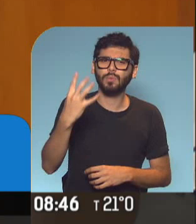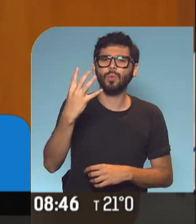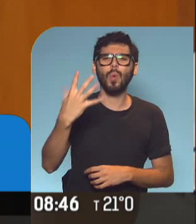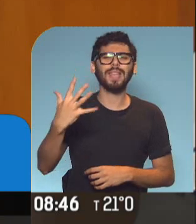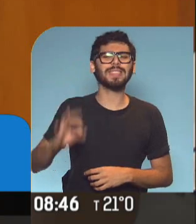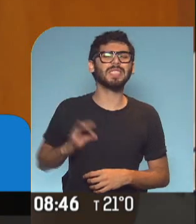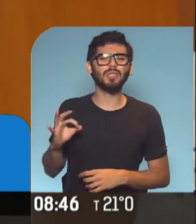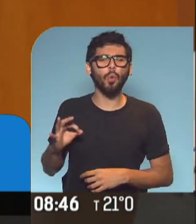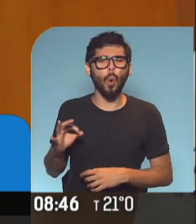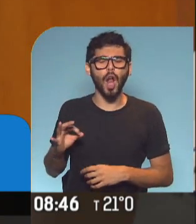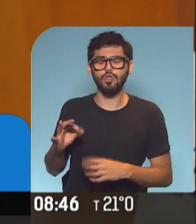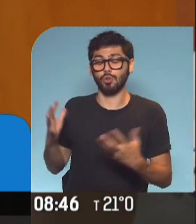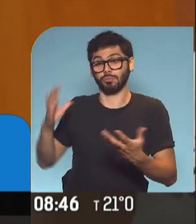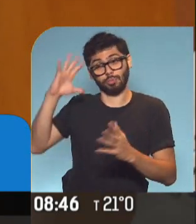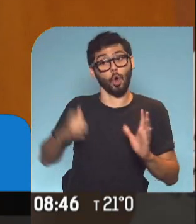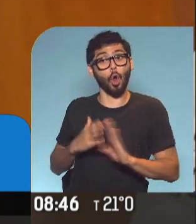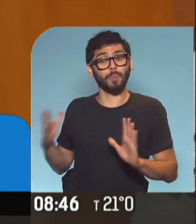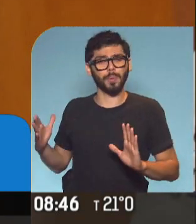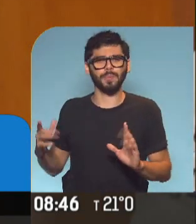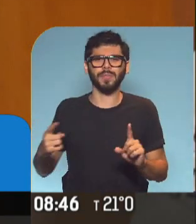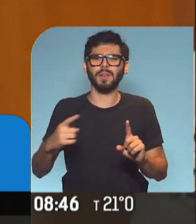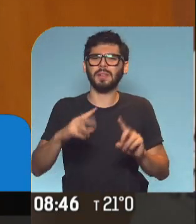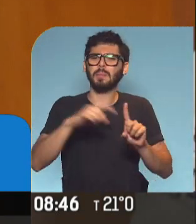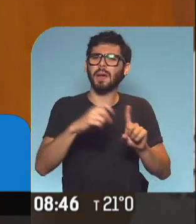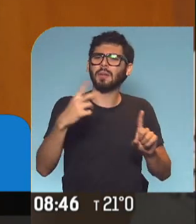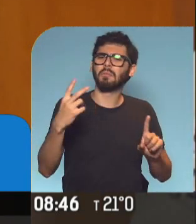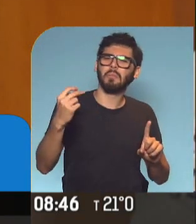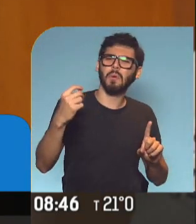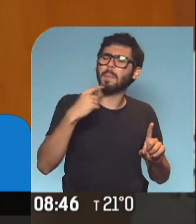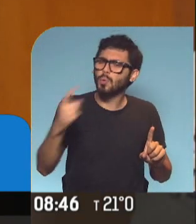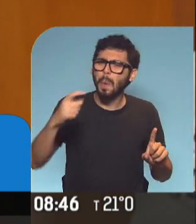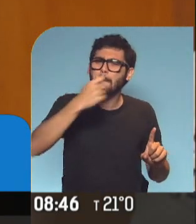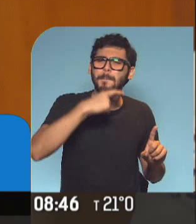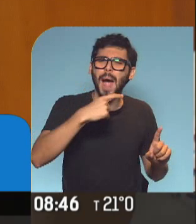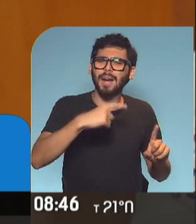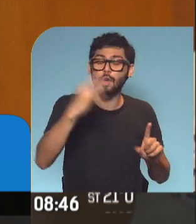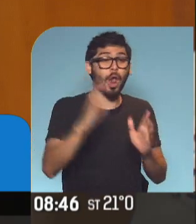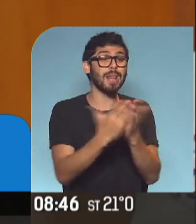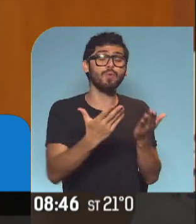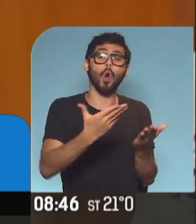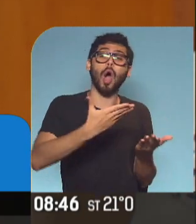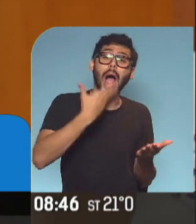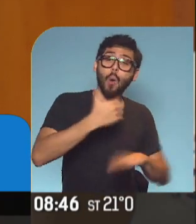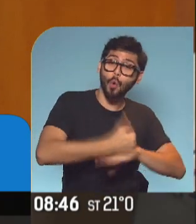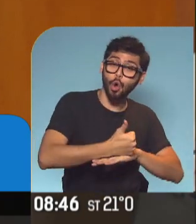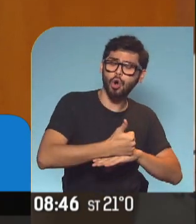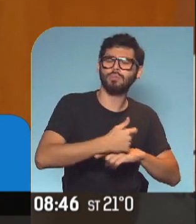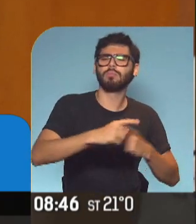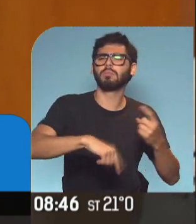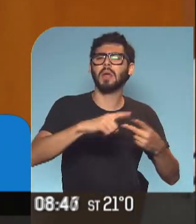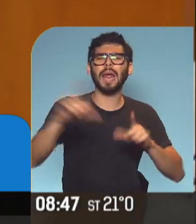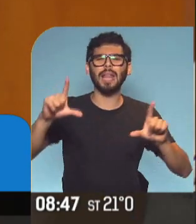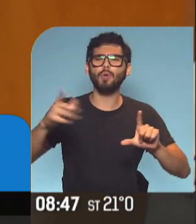del negacionismo no escuchaste más que en tres últimos días habló en la presentación del libro después habló en un programa